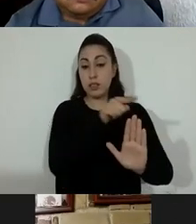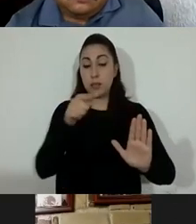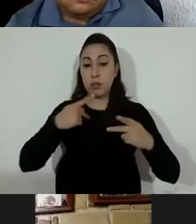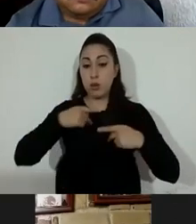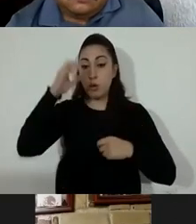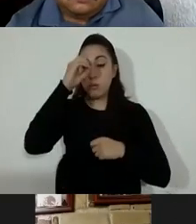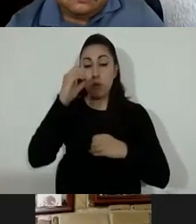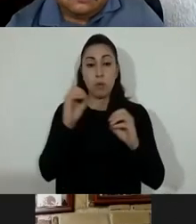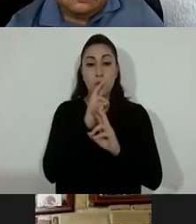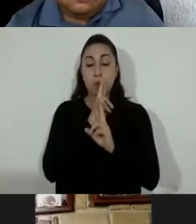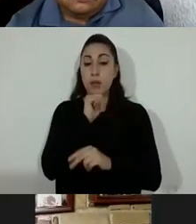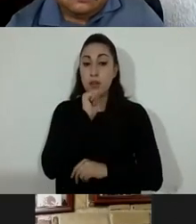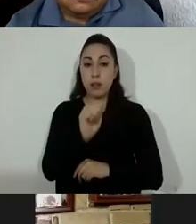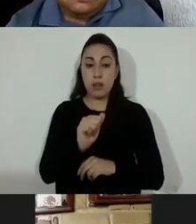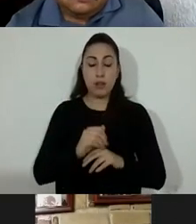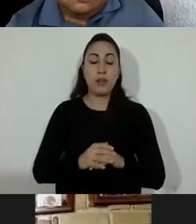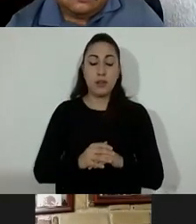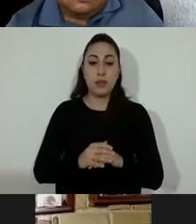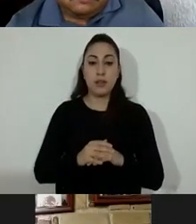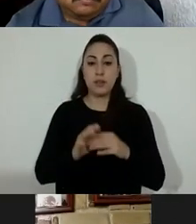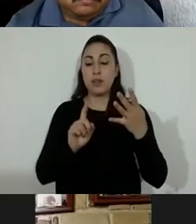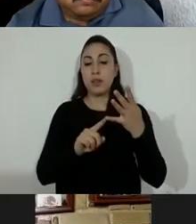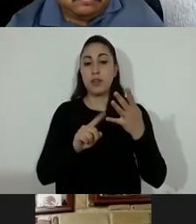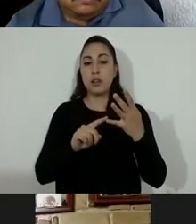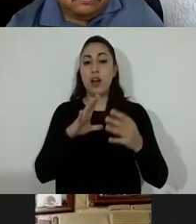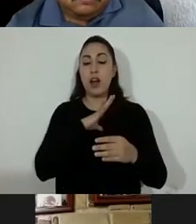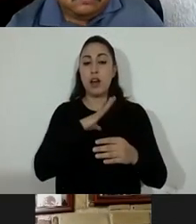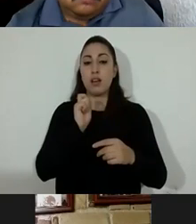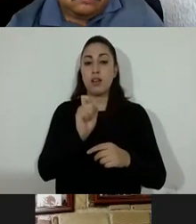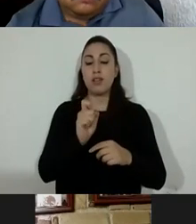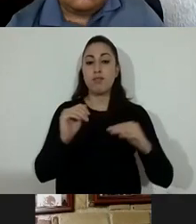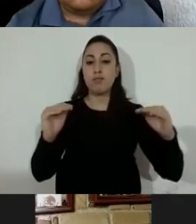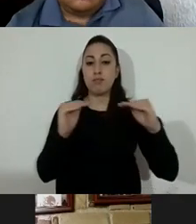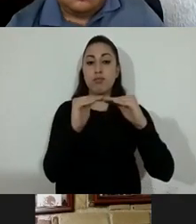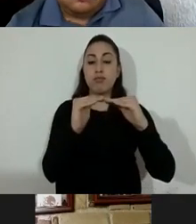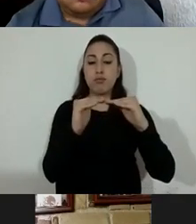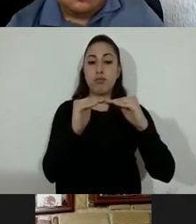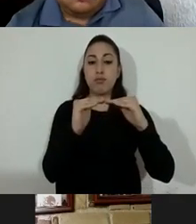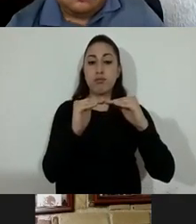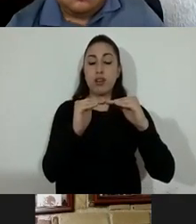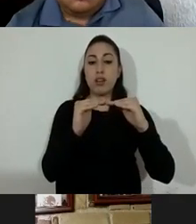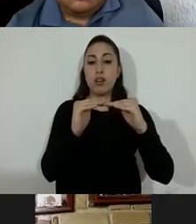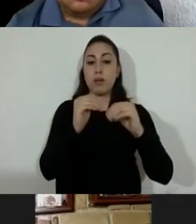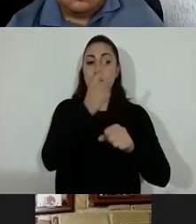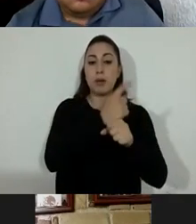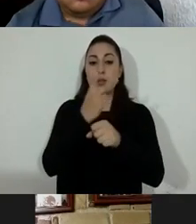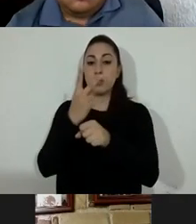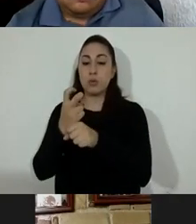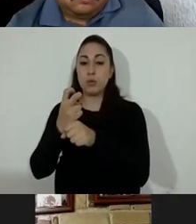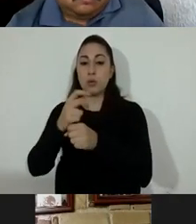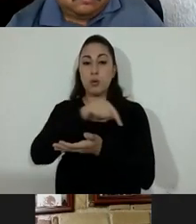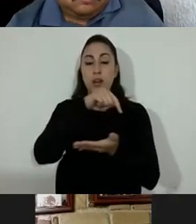alguna. Y cuarto, existe un empate en el primer y segundo lugar entre dos o